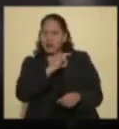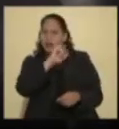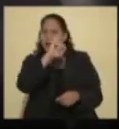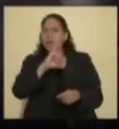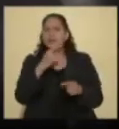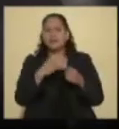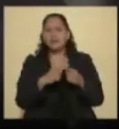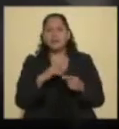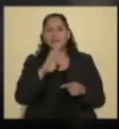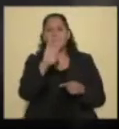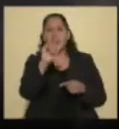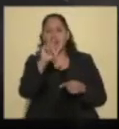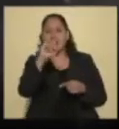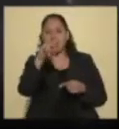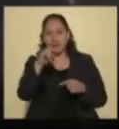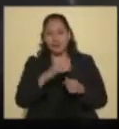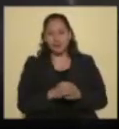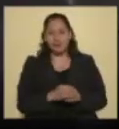Balín.